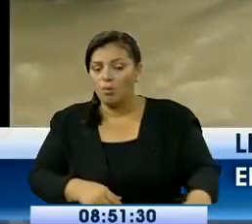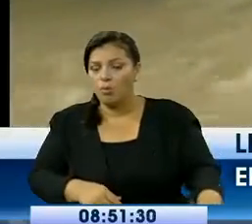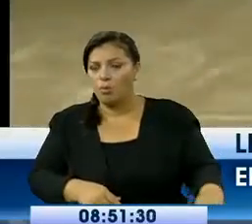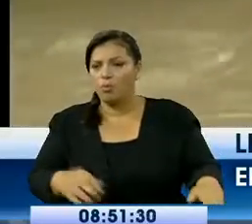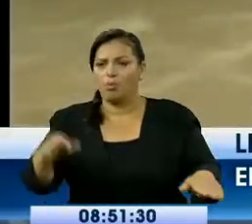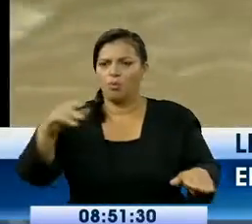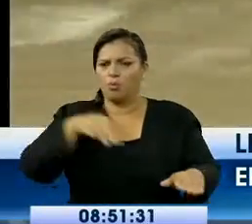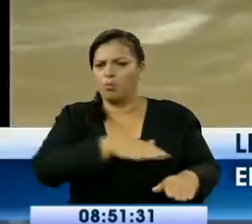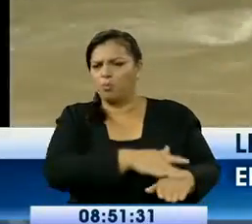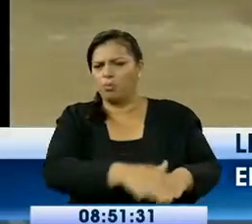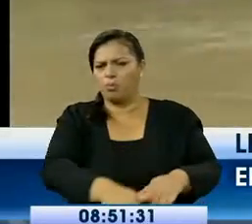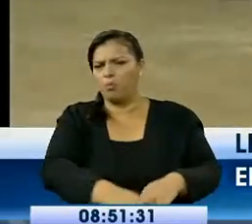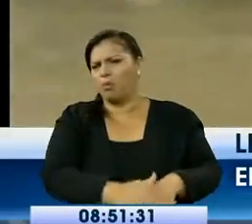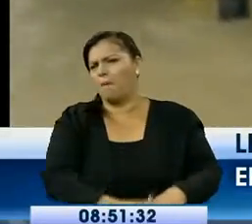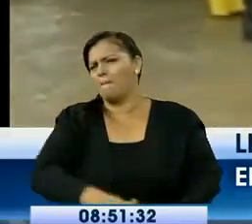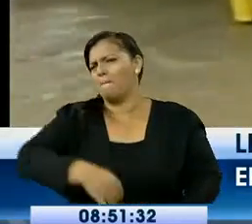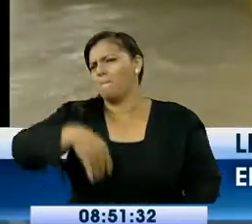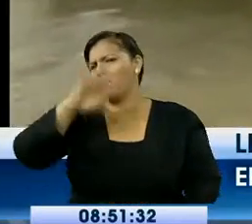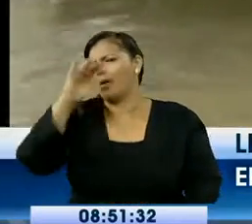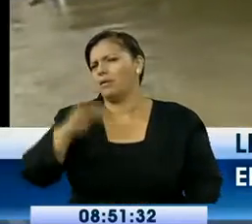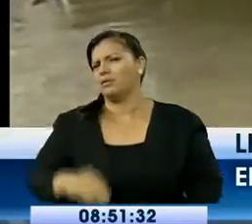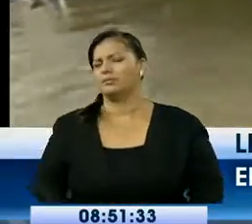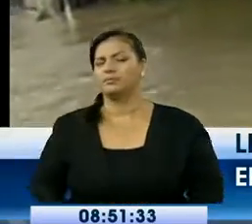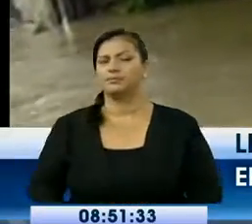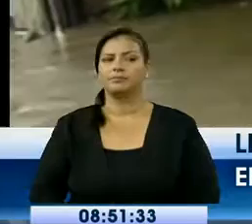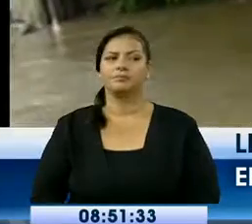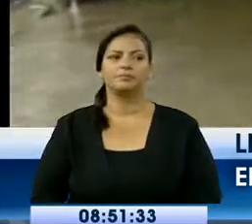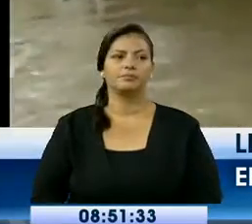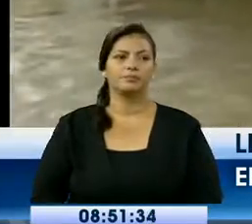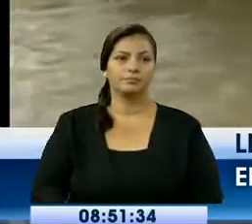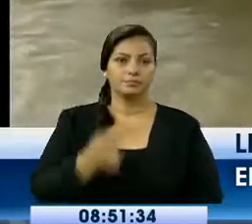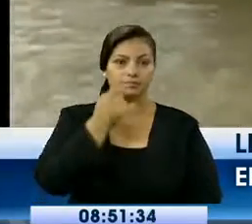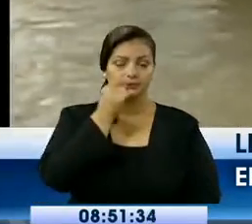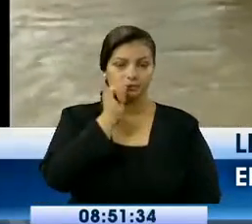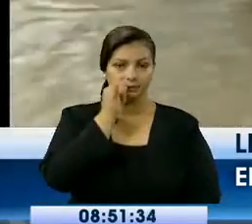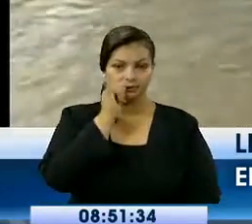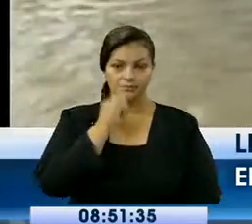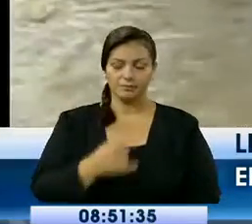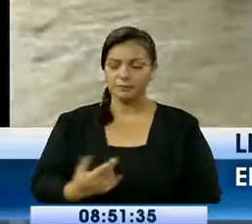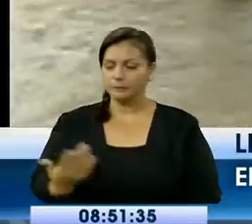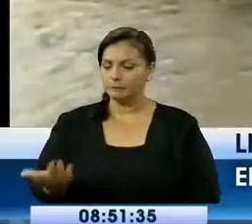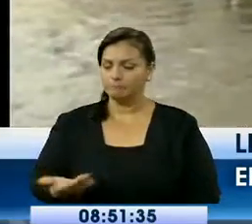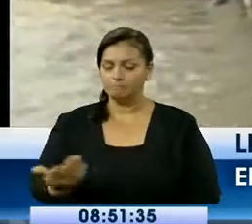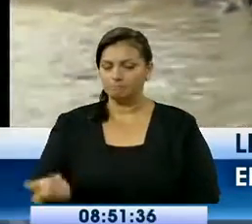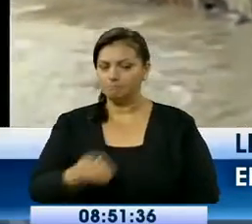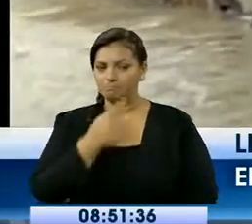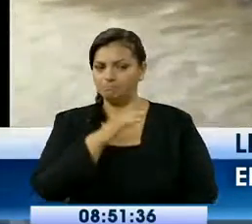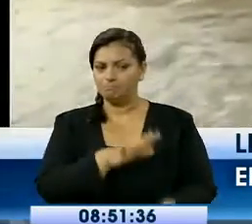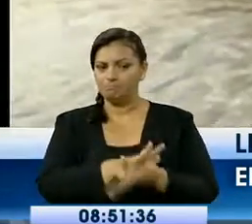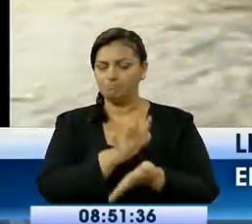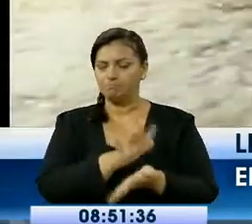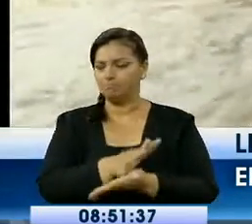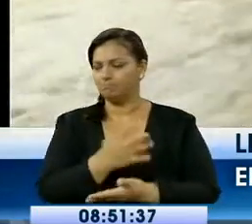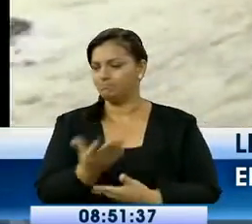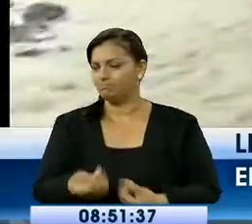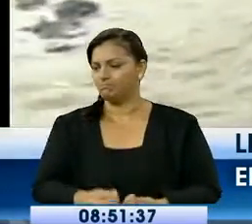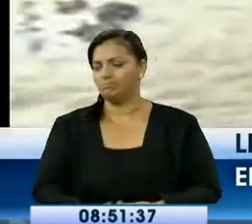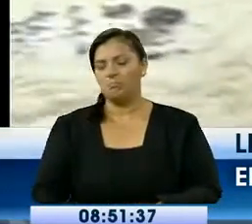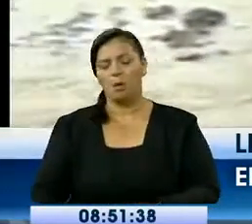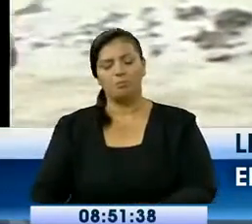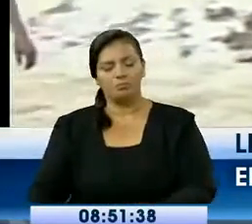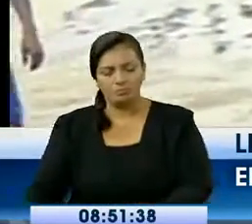aquí. Ahora los niños que estamos aquí, los niños que van a clase, tenemos que sacarlos al hombro, así, trepados. Porque